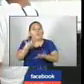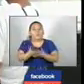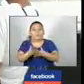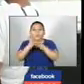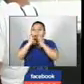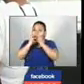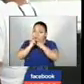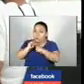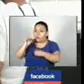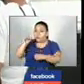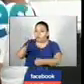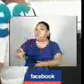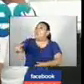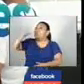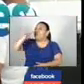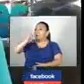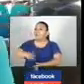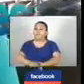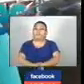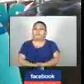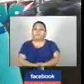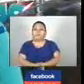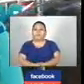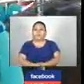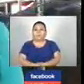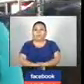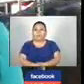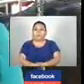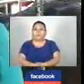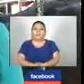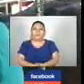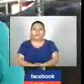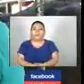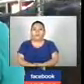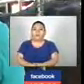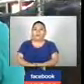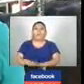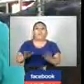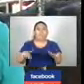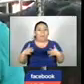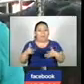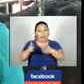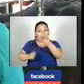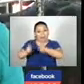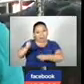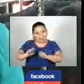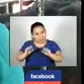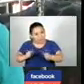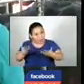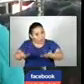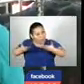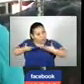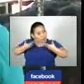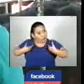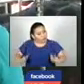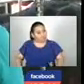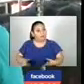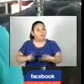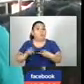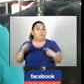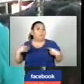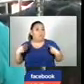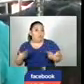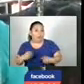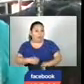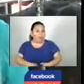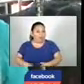riqueza nutricional. Dice que los beneficios de la leche cabra podría ser, digamos, que la gente le puede dar también para